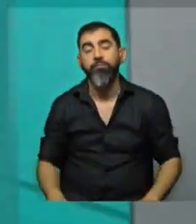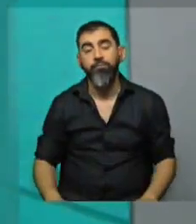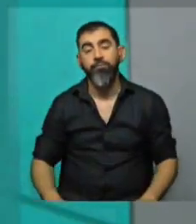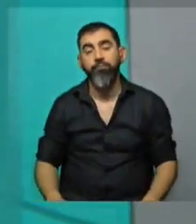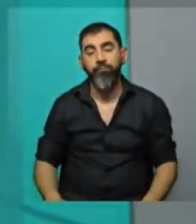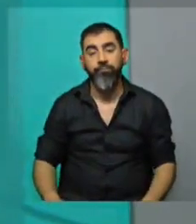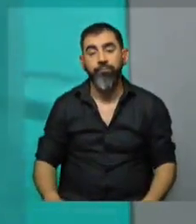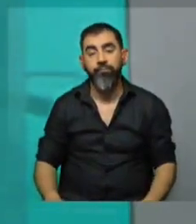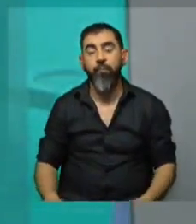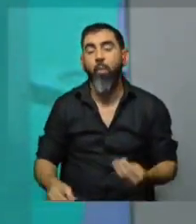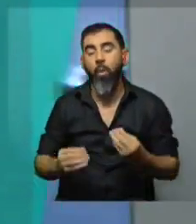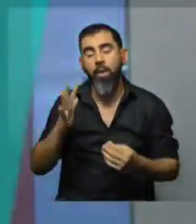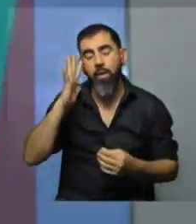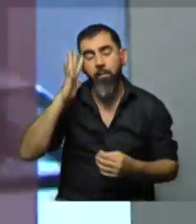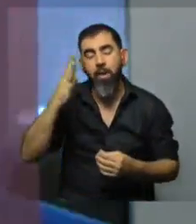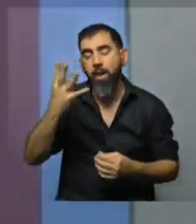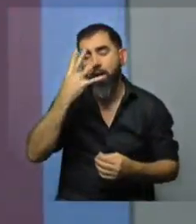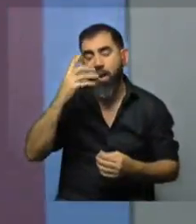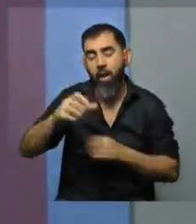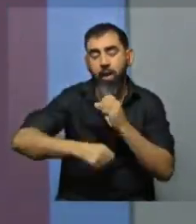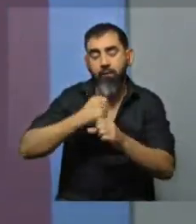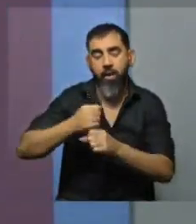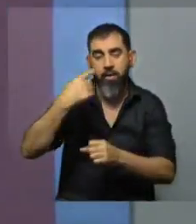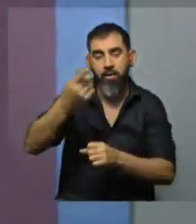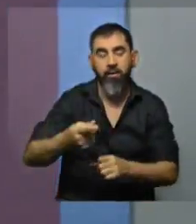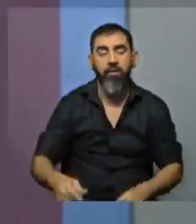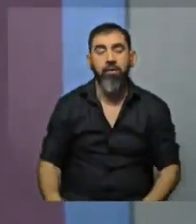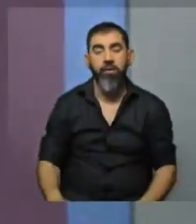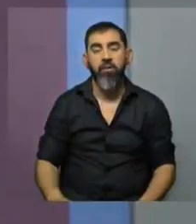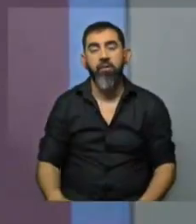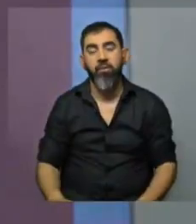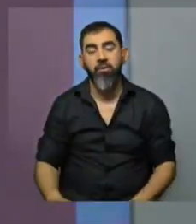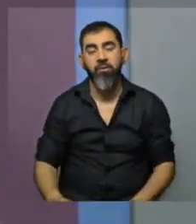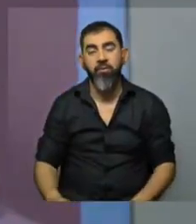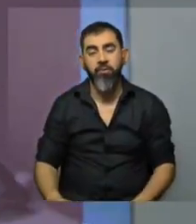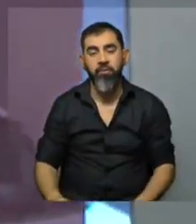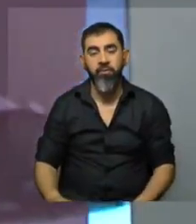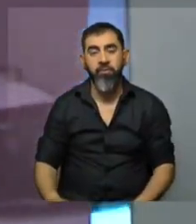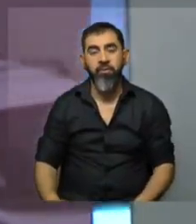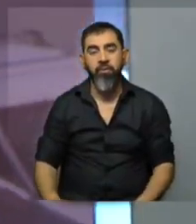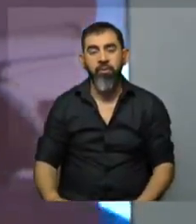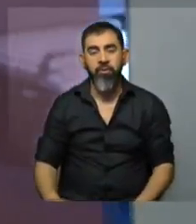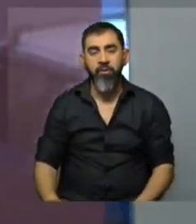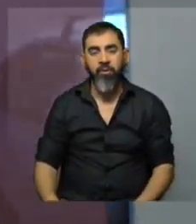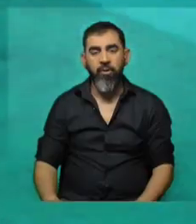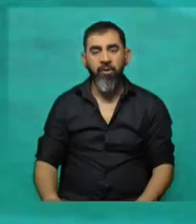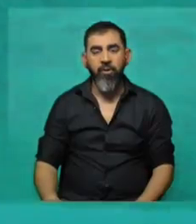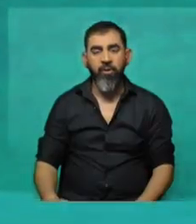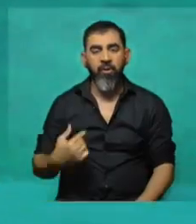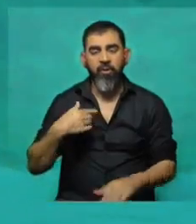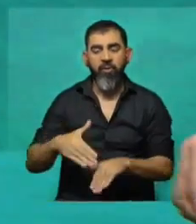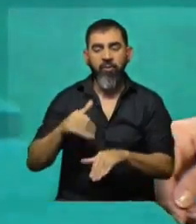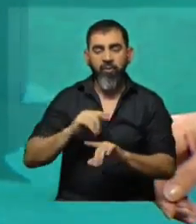qué carnaval 2023 nos vamos a encontrar el próximo enero? Está buenísimo. Yo no me voy a adelantar tanto